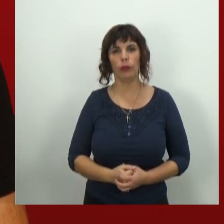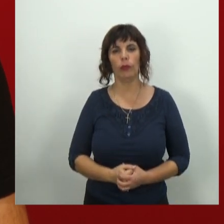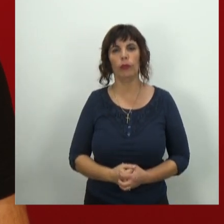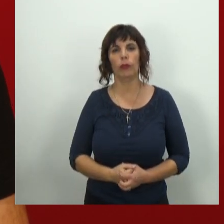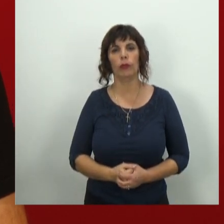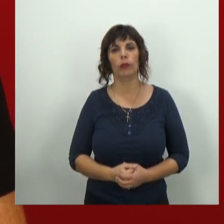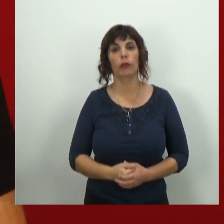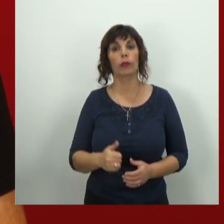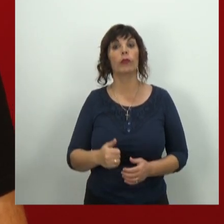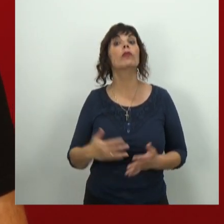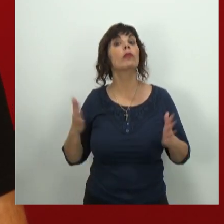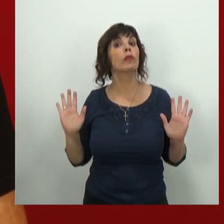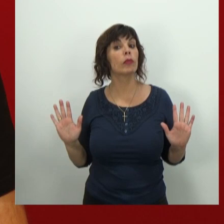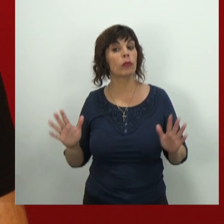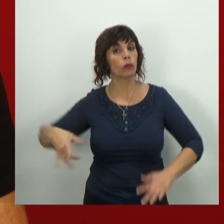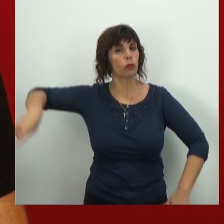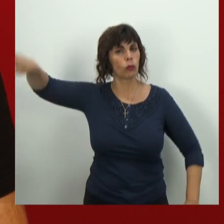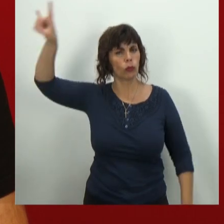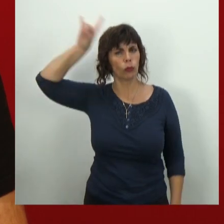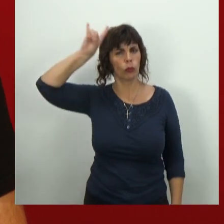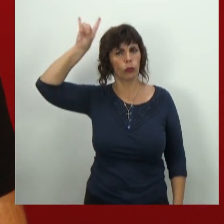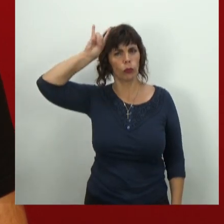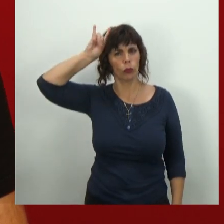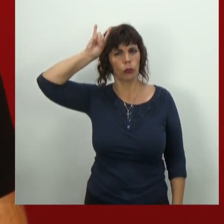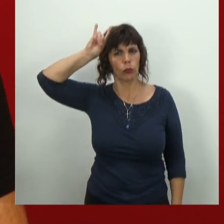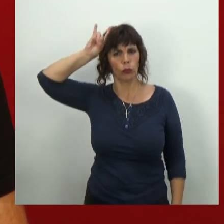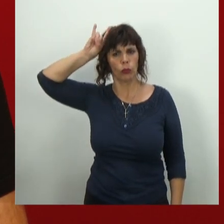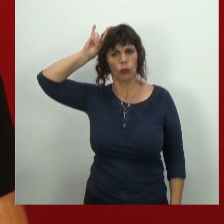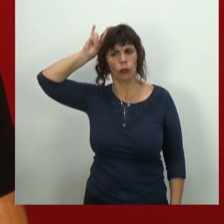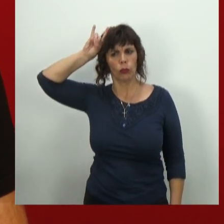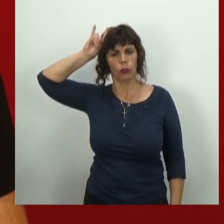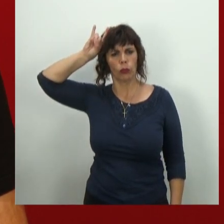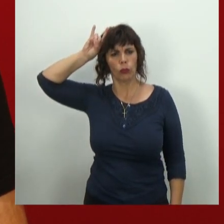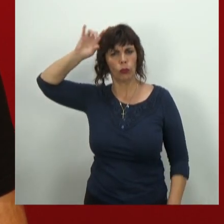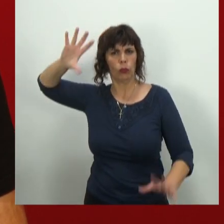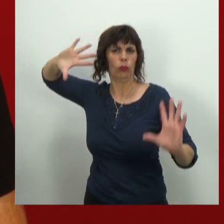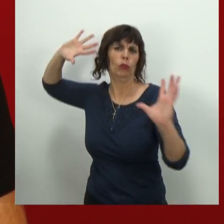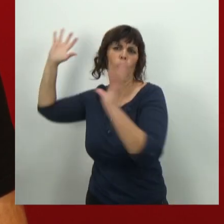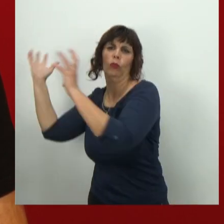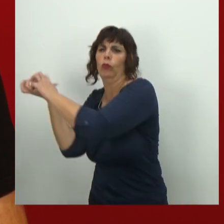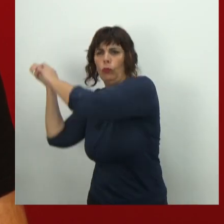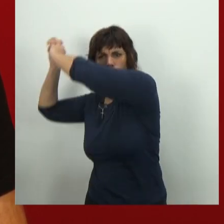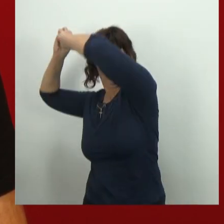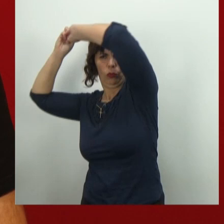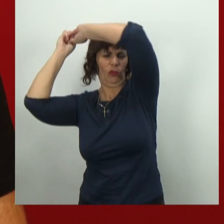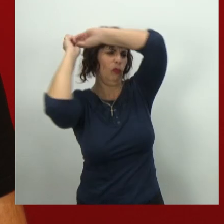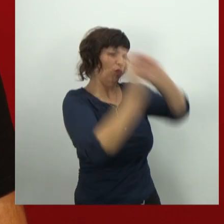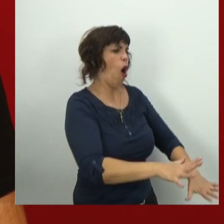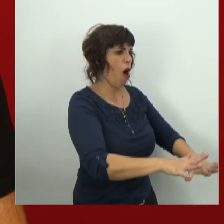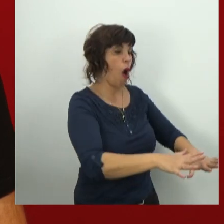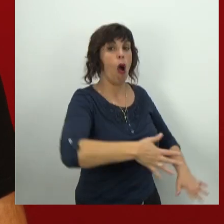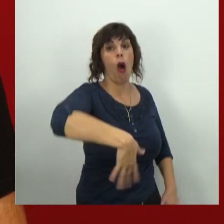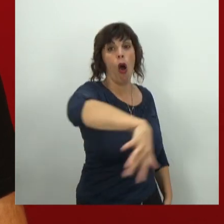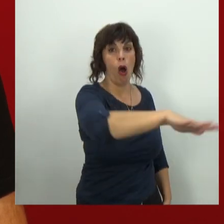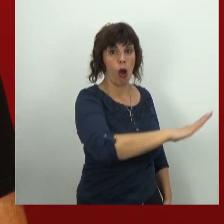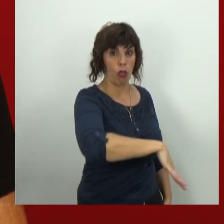Y entonces Satanás será enviado y atormentado, él y sus